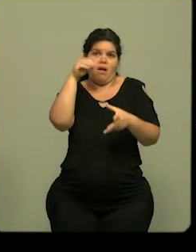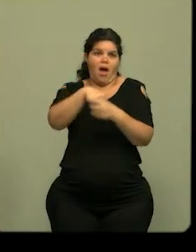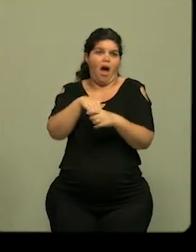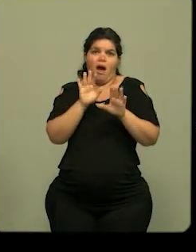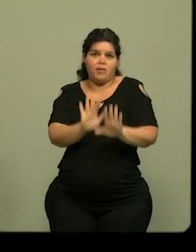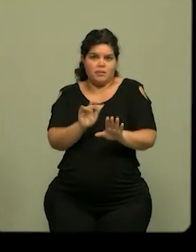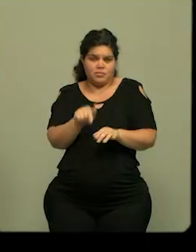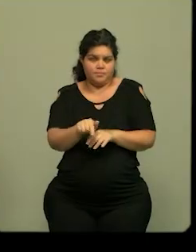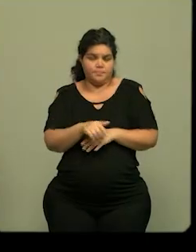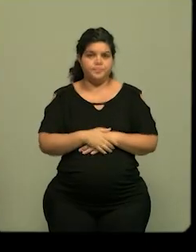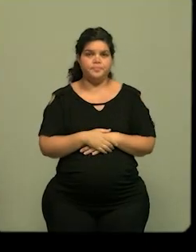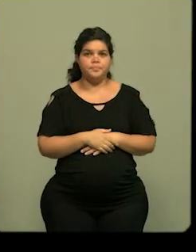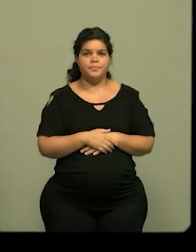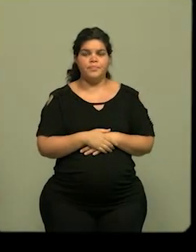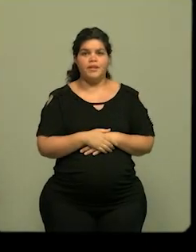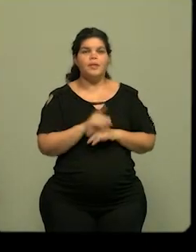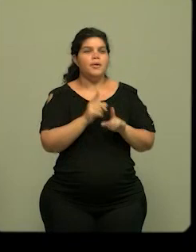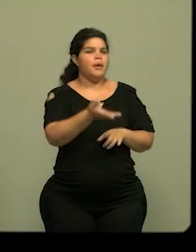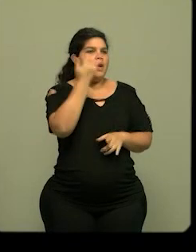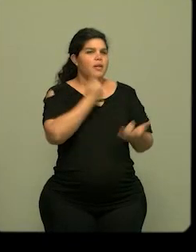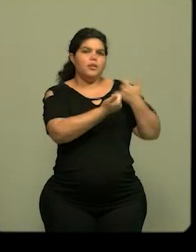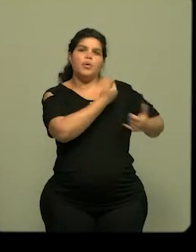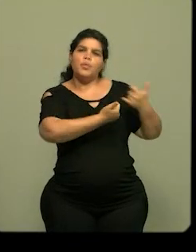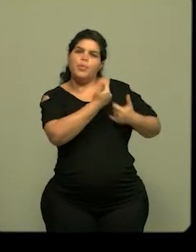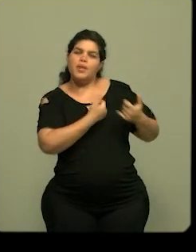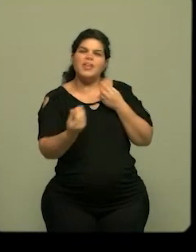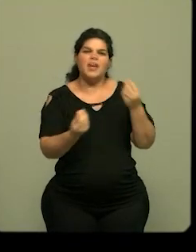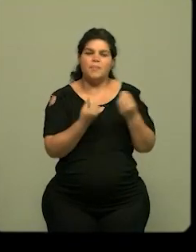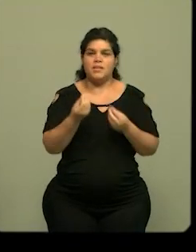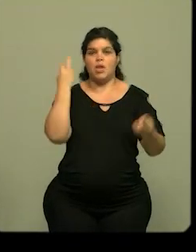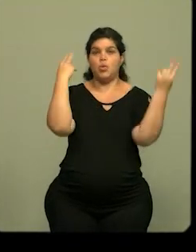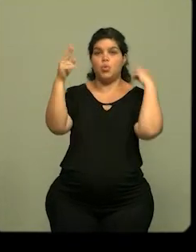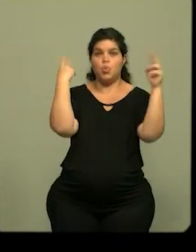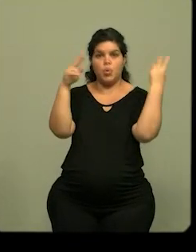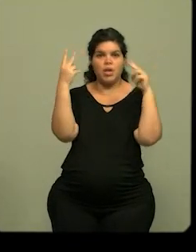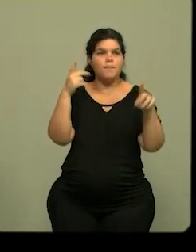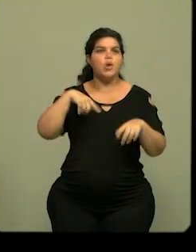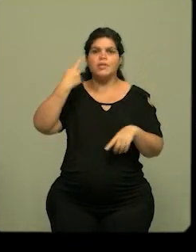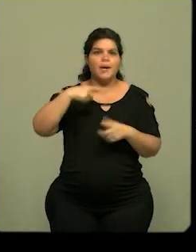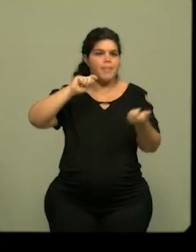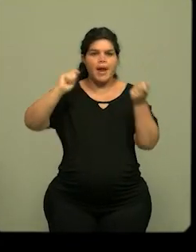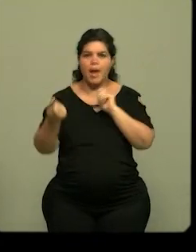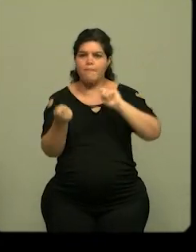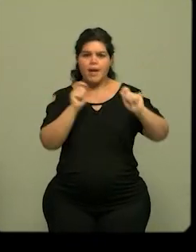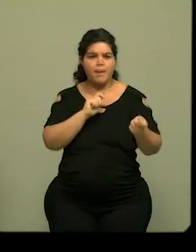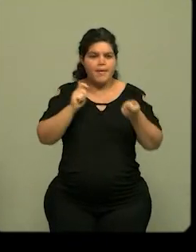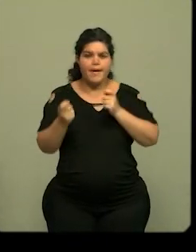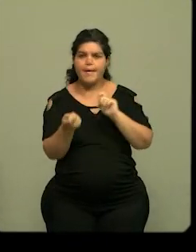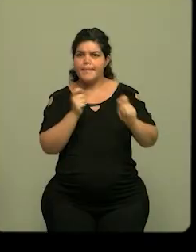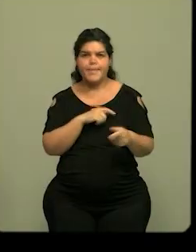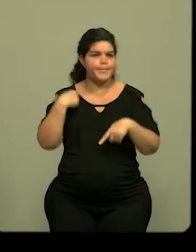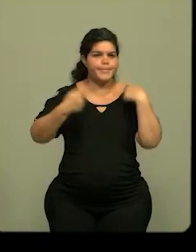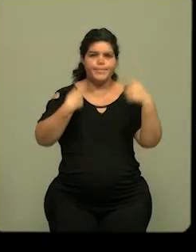Vos hablabas cuando comenzábamos la charla, esta situación que se da con el turismo, que es de renovación constante, ¿no? Con distintos